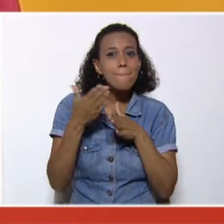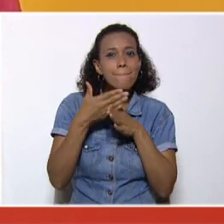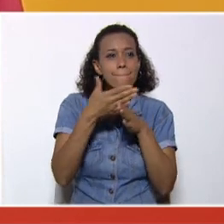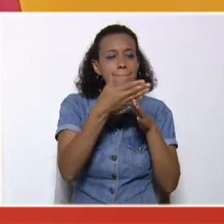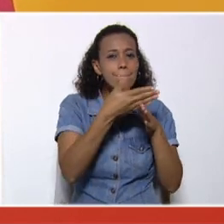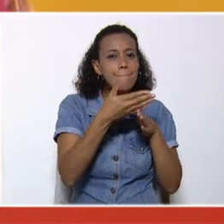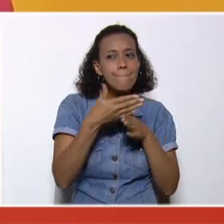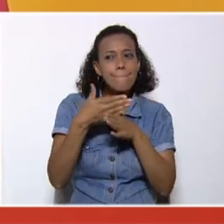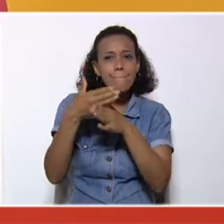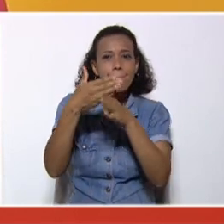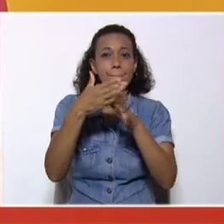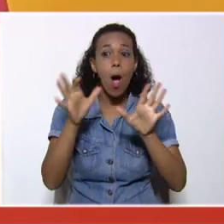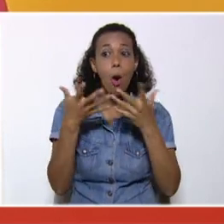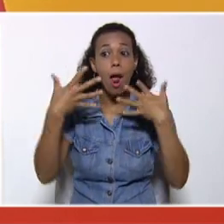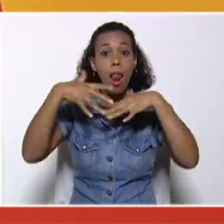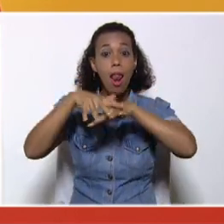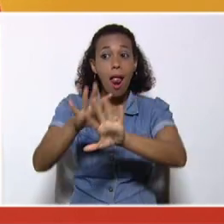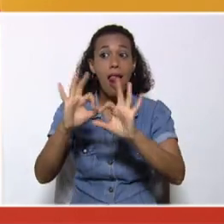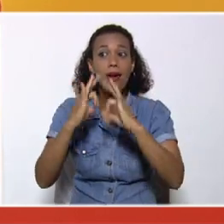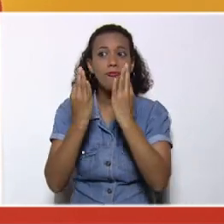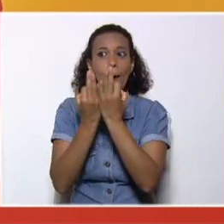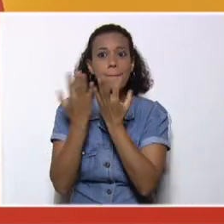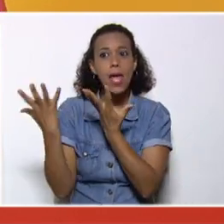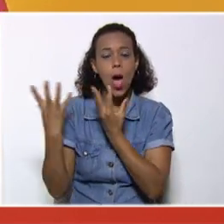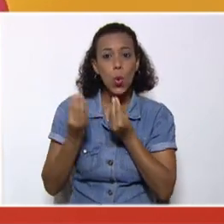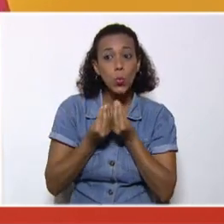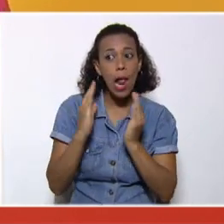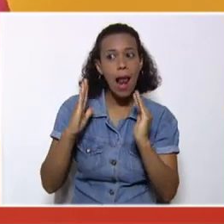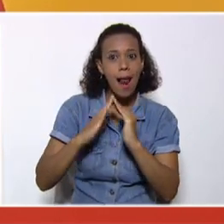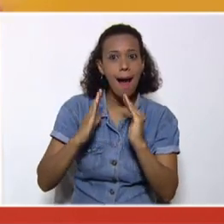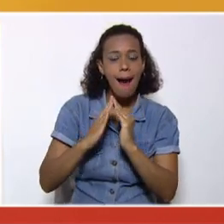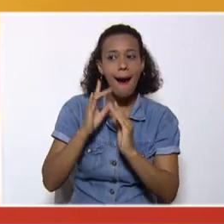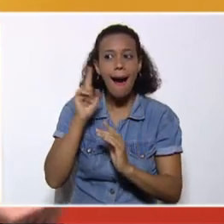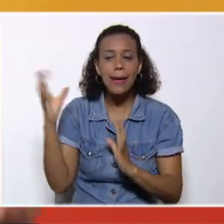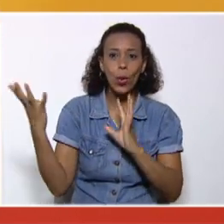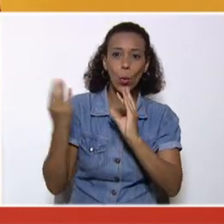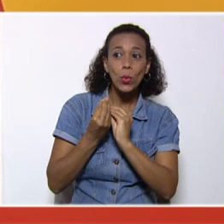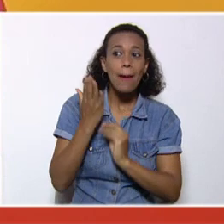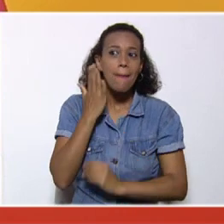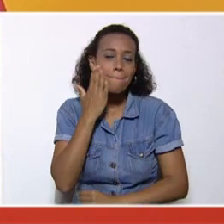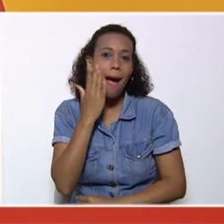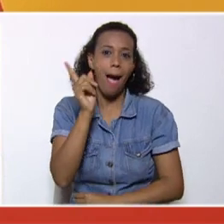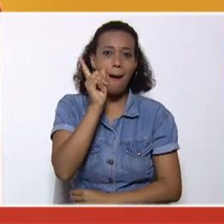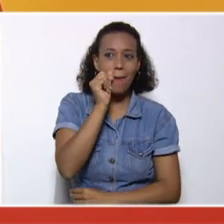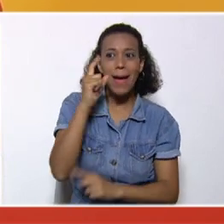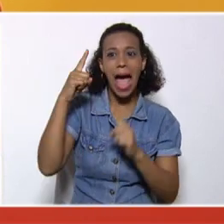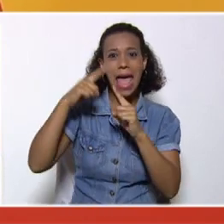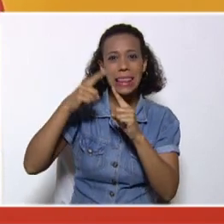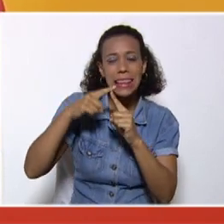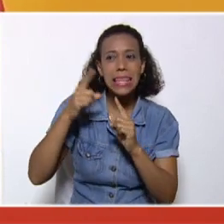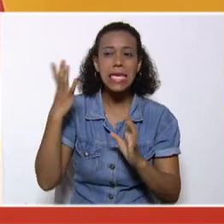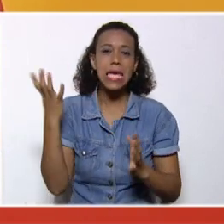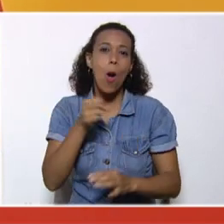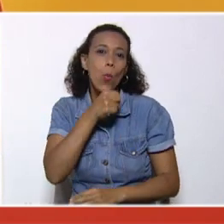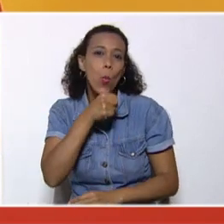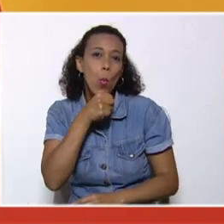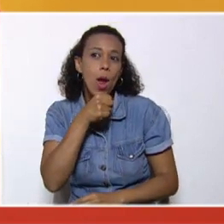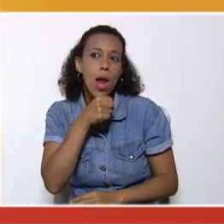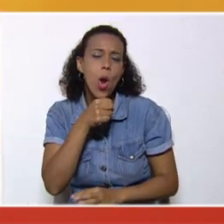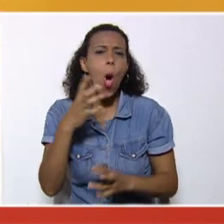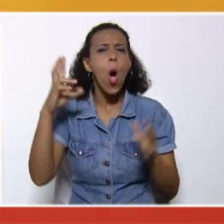compartir con todos los integrantes que lo acompañan en casa o la acompañan en casa, el